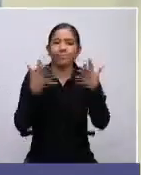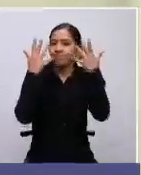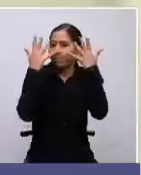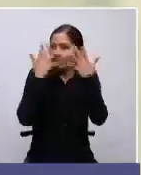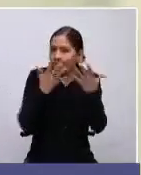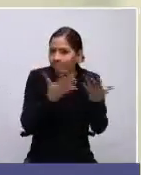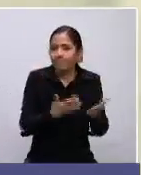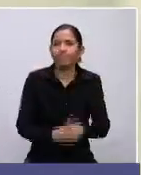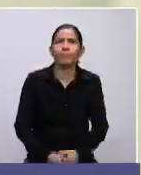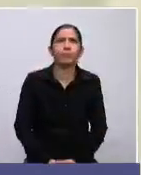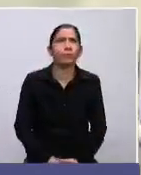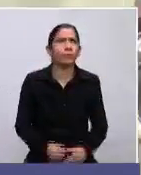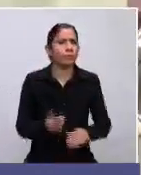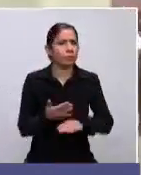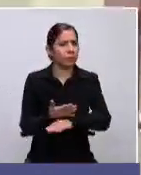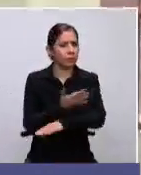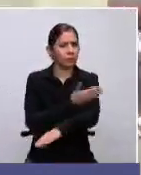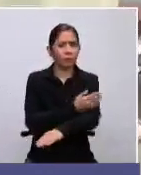Lamentablemente el